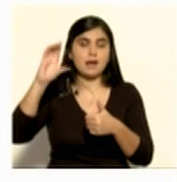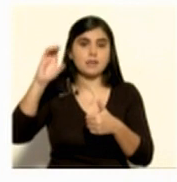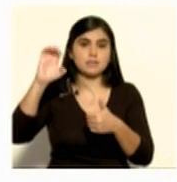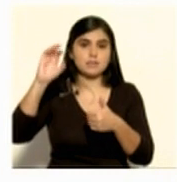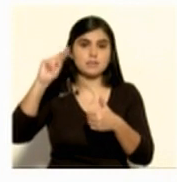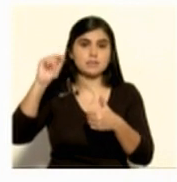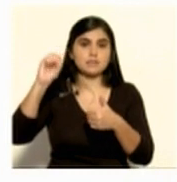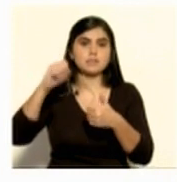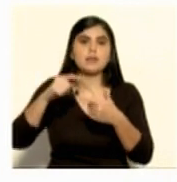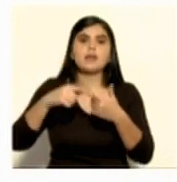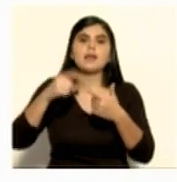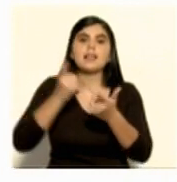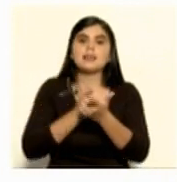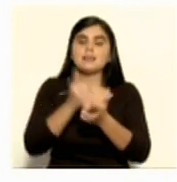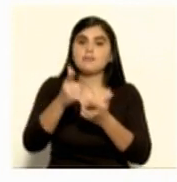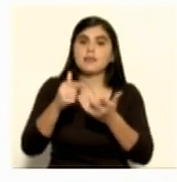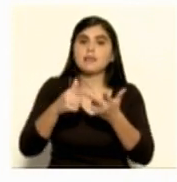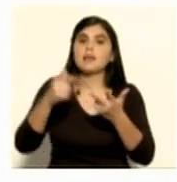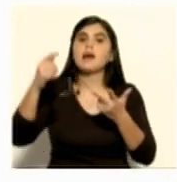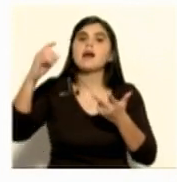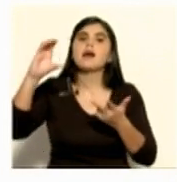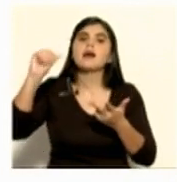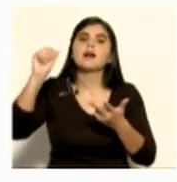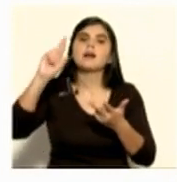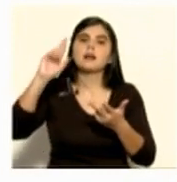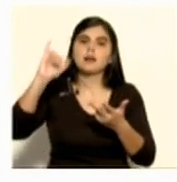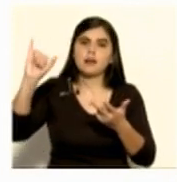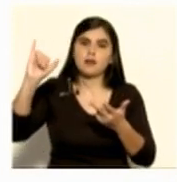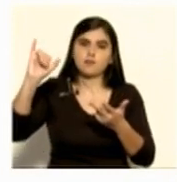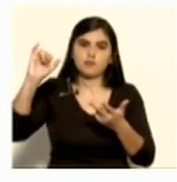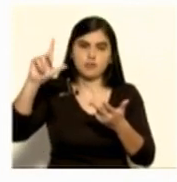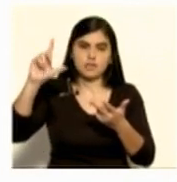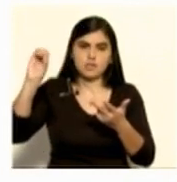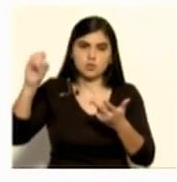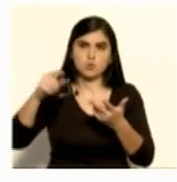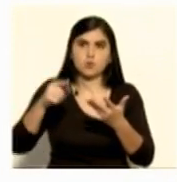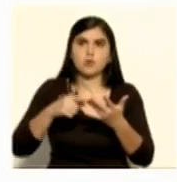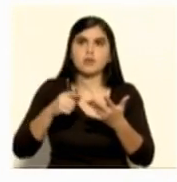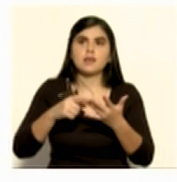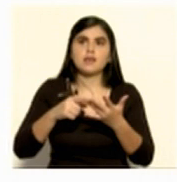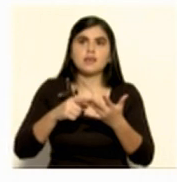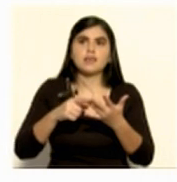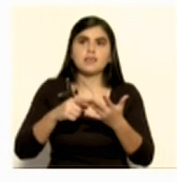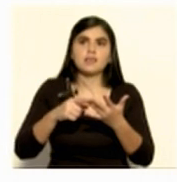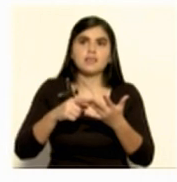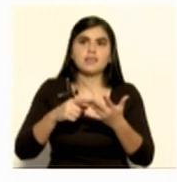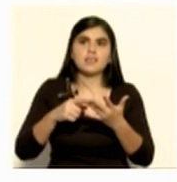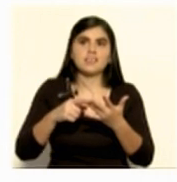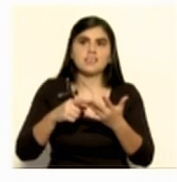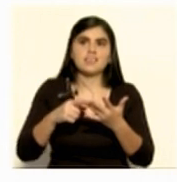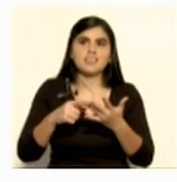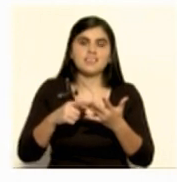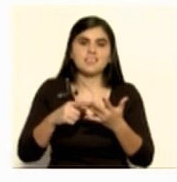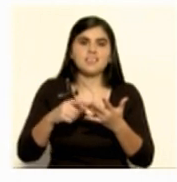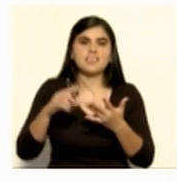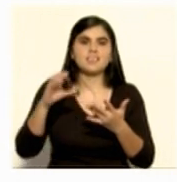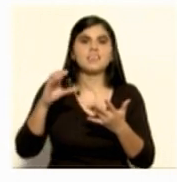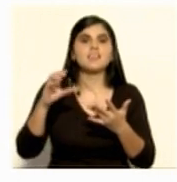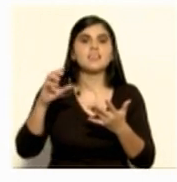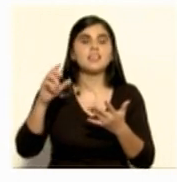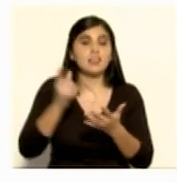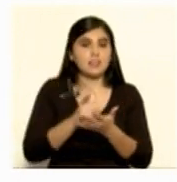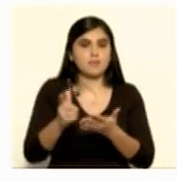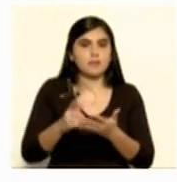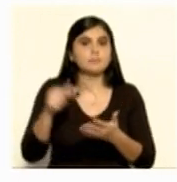y Cañas. Esa fue la provincia que me salté. Mis disculpas a los vecinos de la provincia de